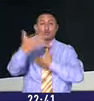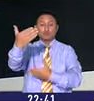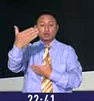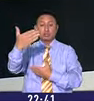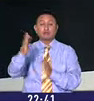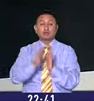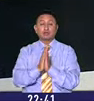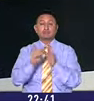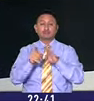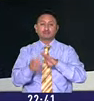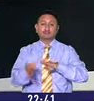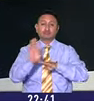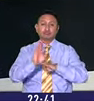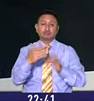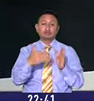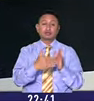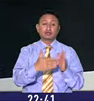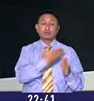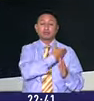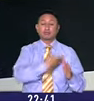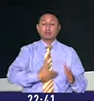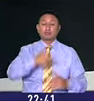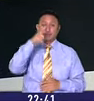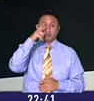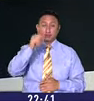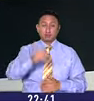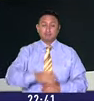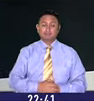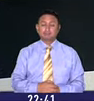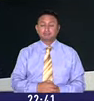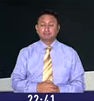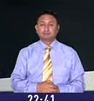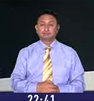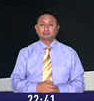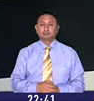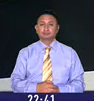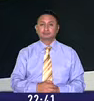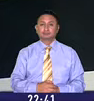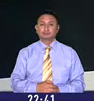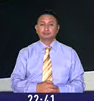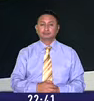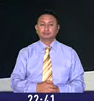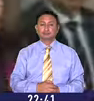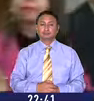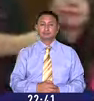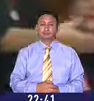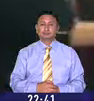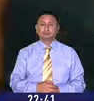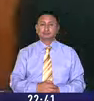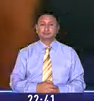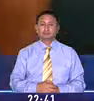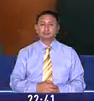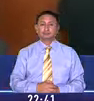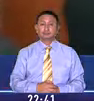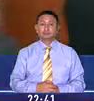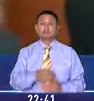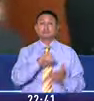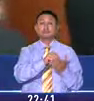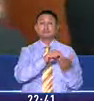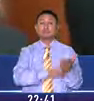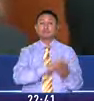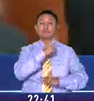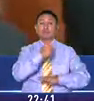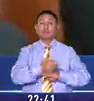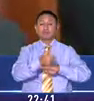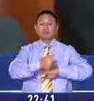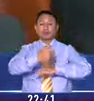por la Asamblea Nacional en contra del presidente de la República, Guillermo Lasso. El proyecto de dictamen de la